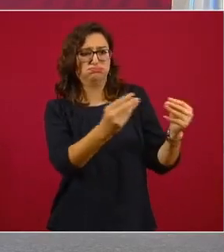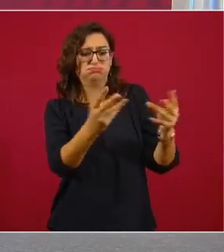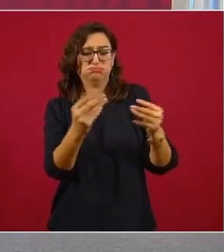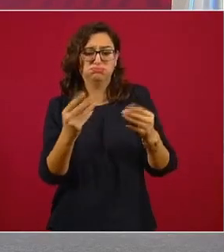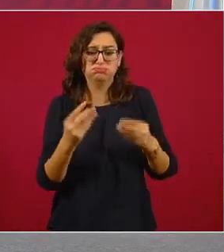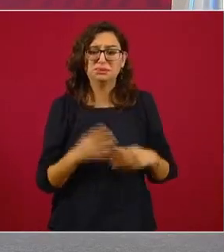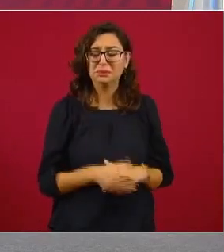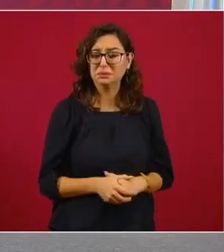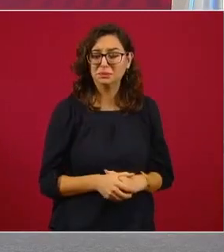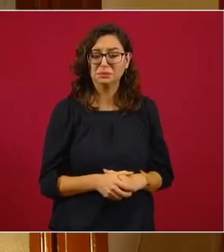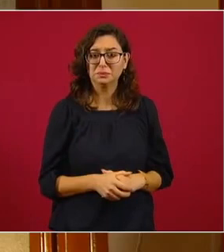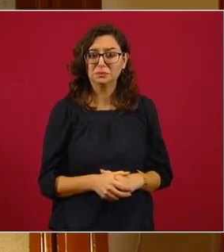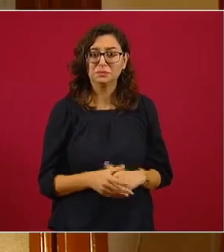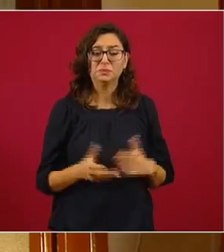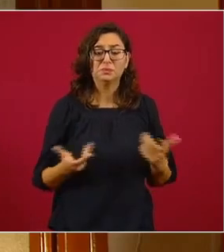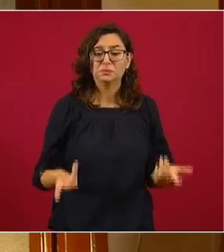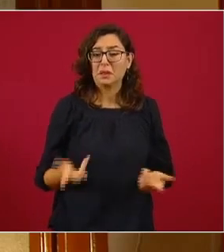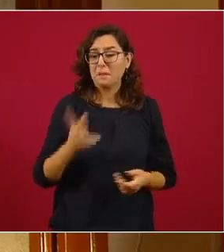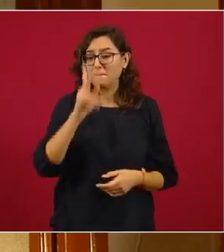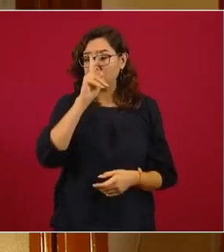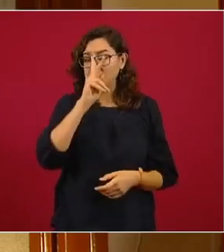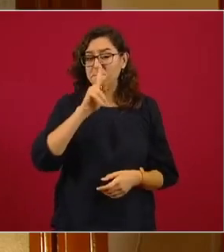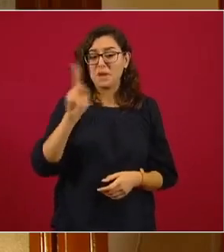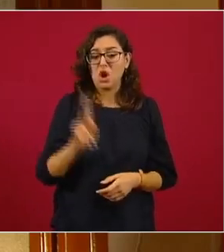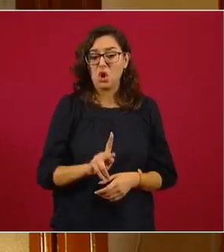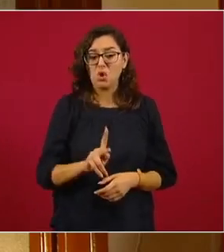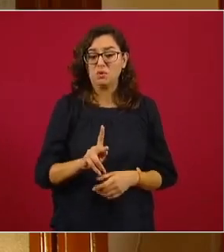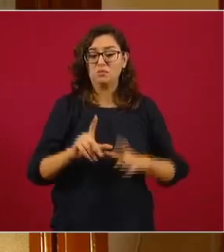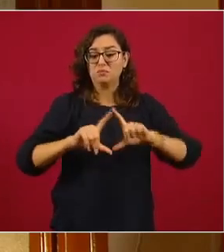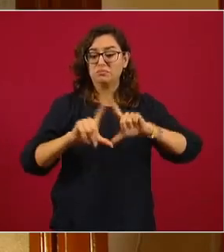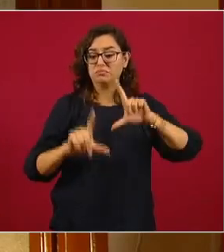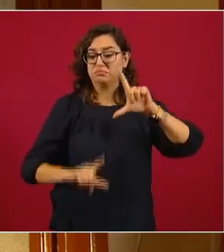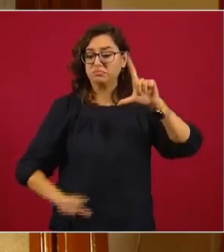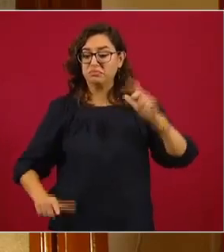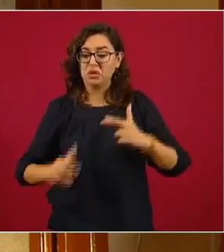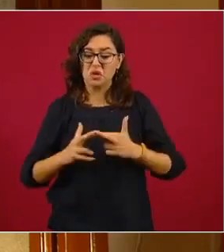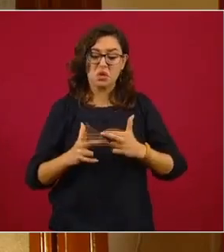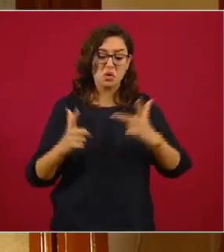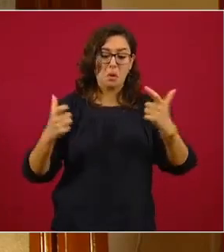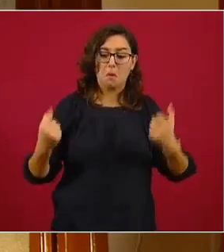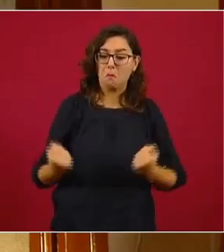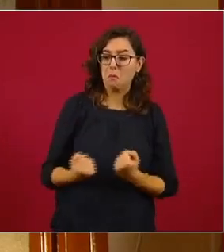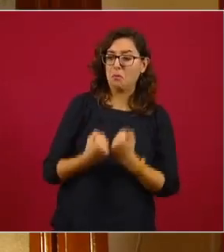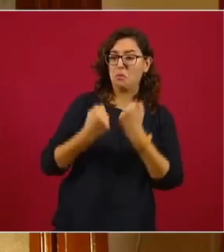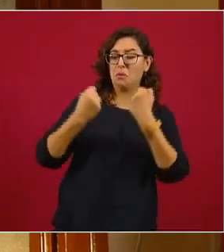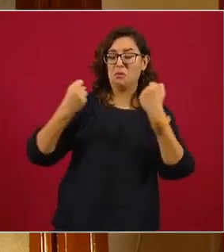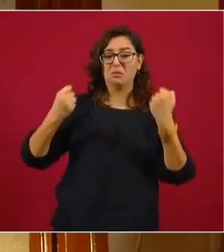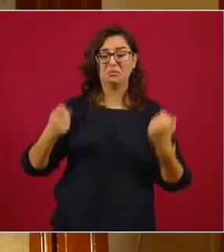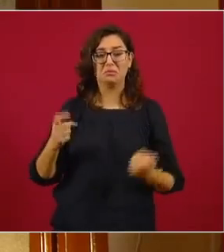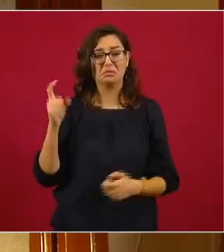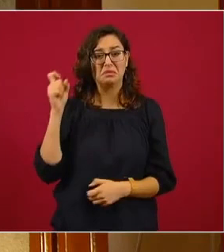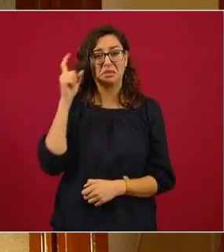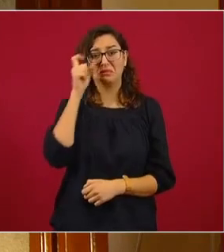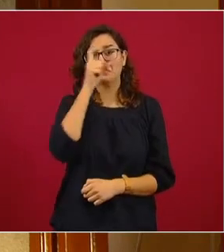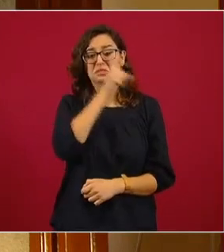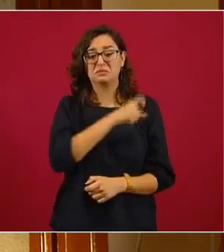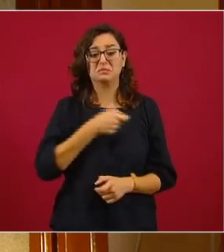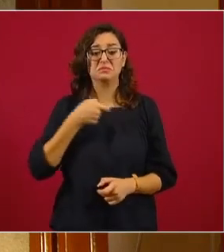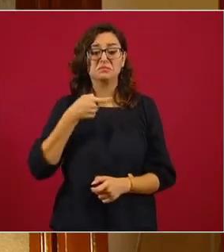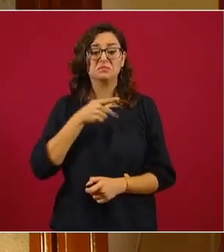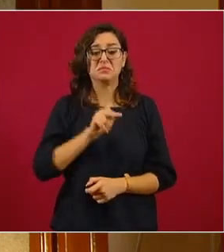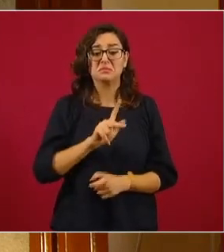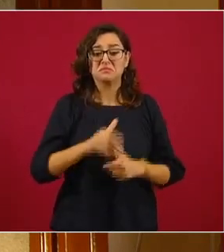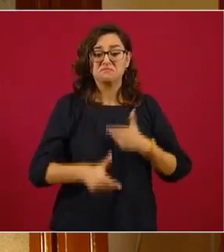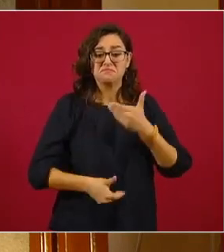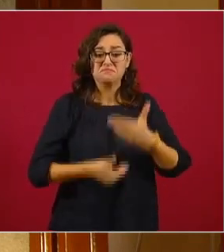país en una dinámica de fractura, conflicto y confrontación, y ello nos llevaría